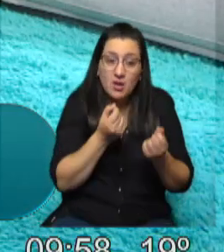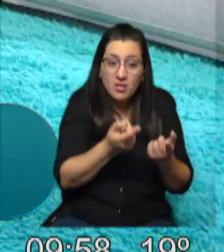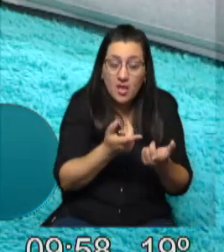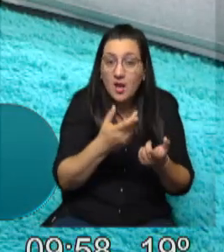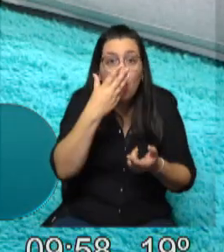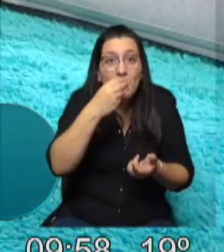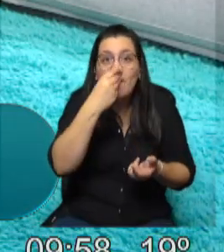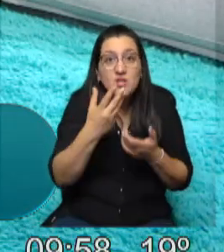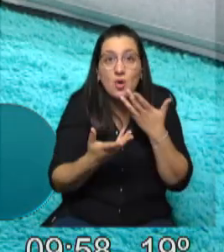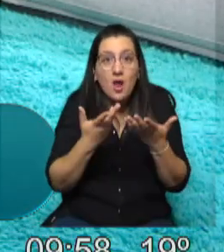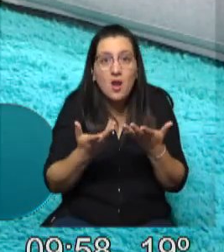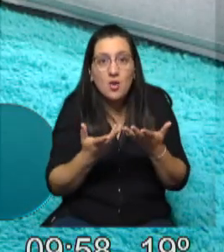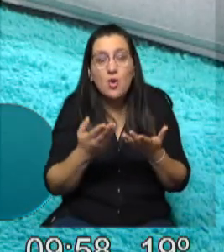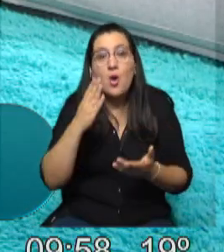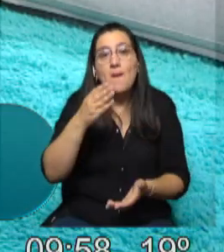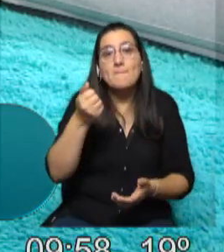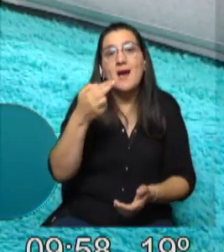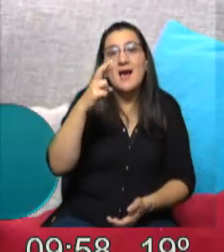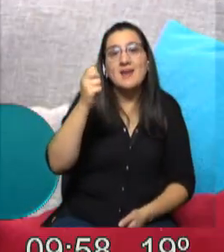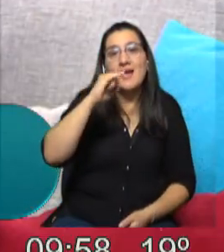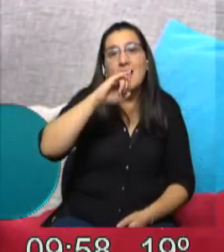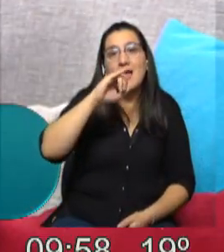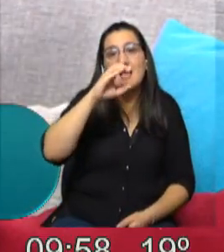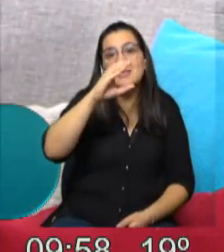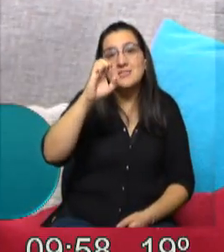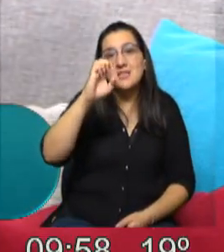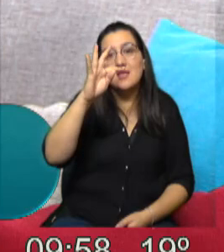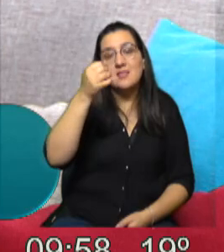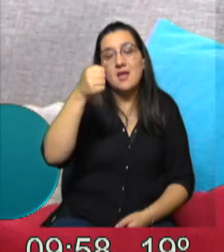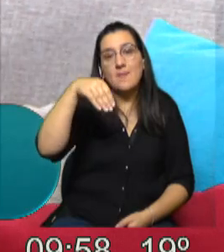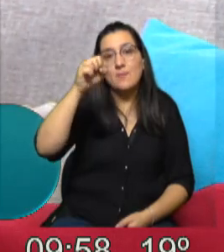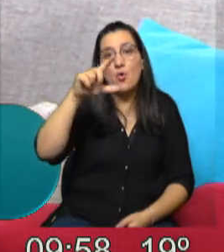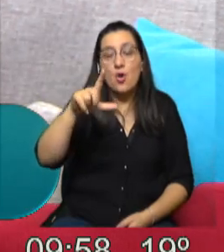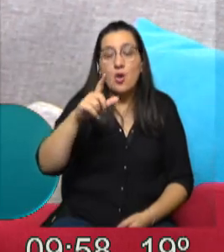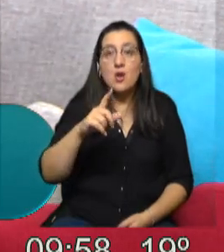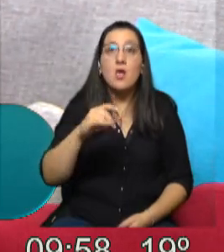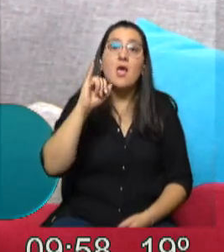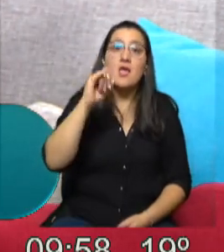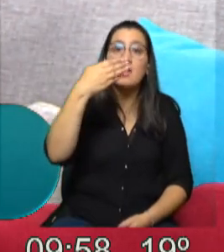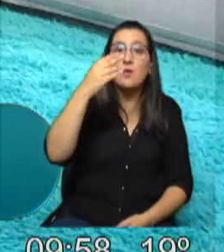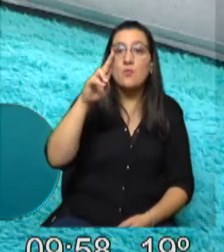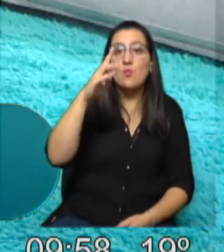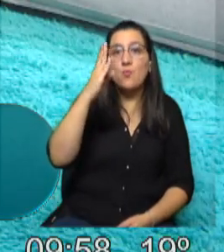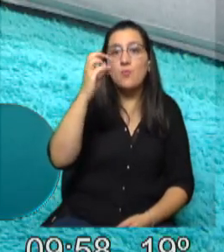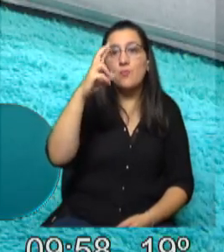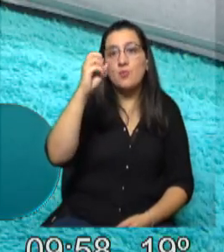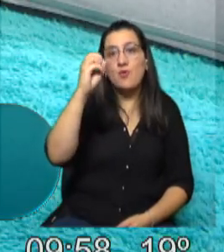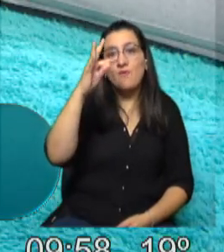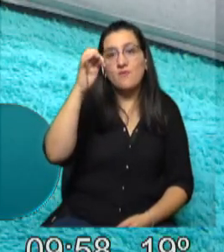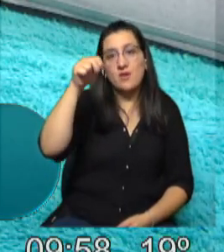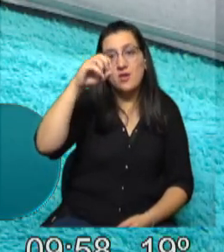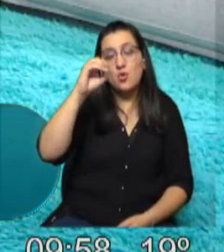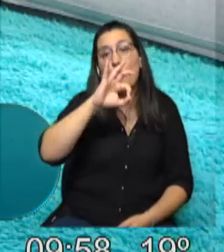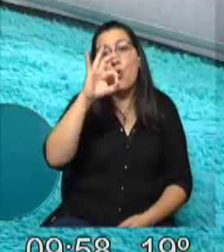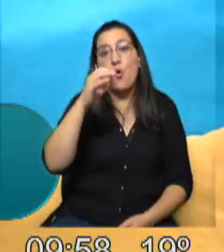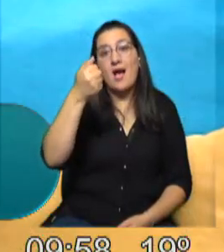dan, paracetamol? Eso. Mentira. Paracetamol, ibuprofeno o aspirina. Sí, yo conozco, nunca que lo automedicaran. Bueno,